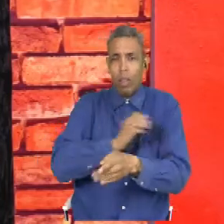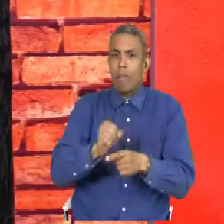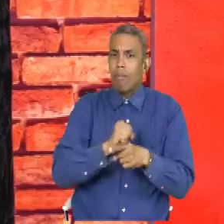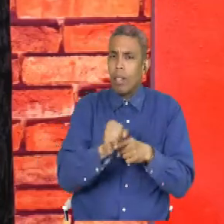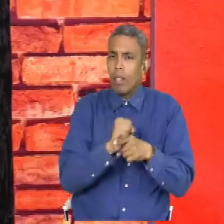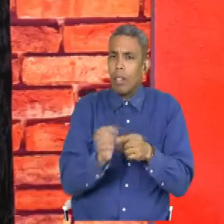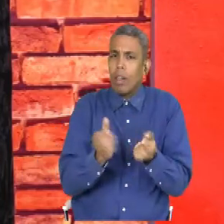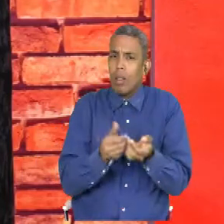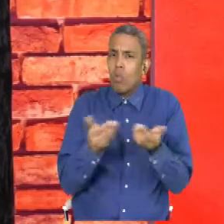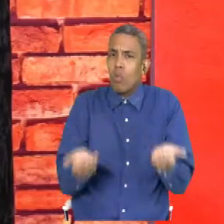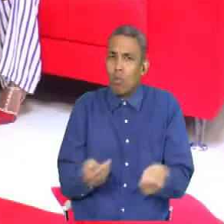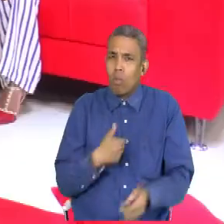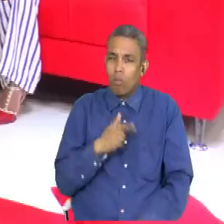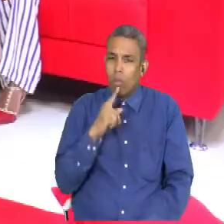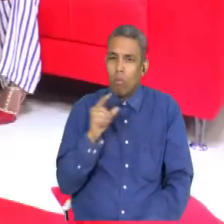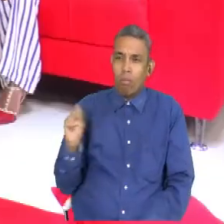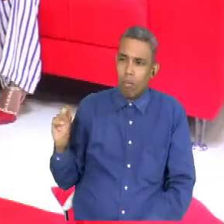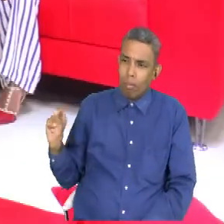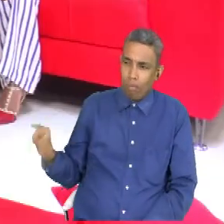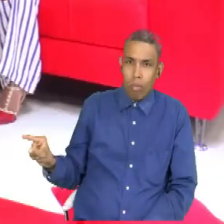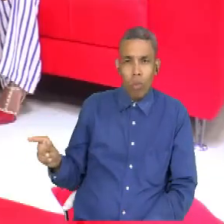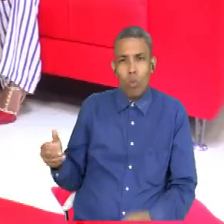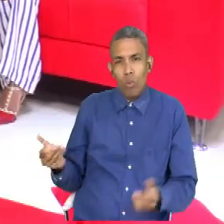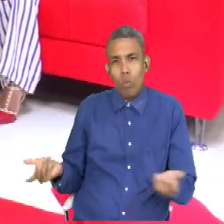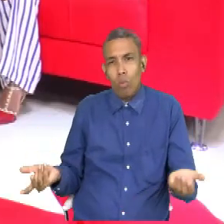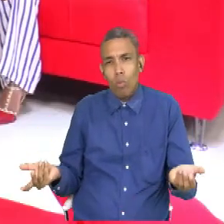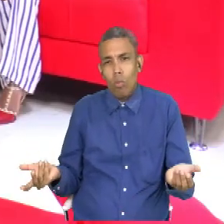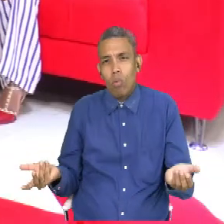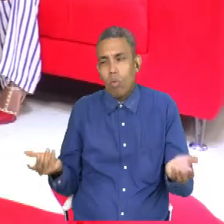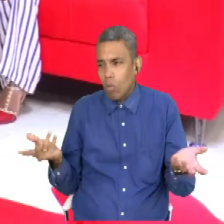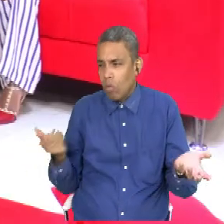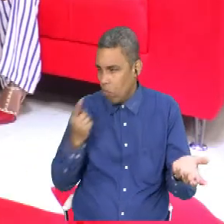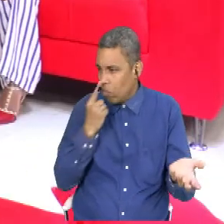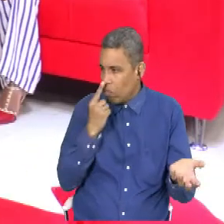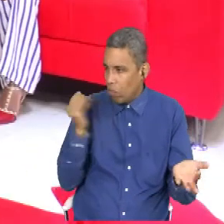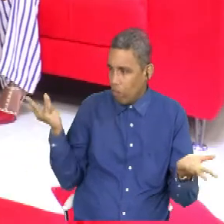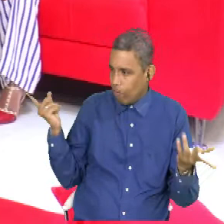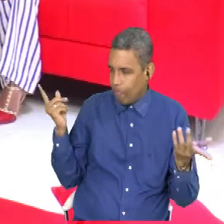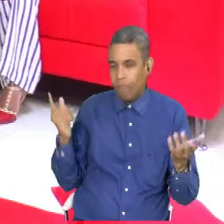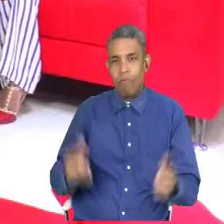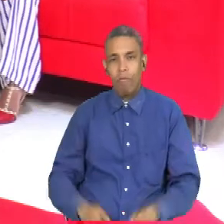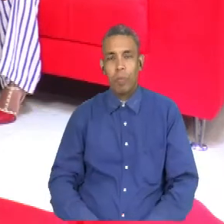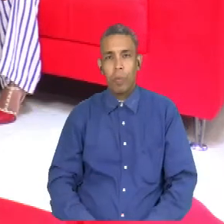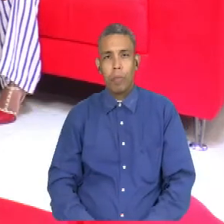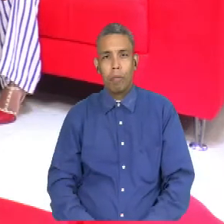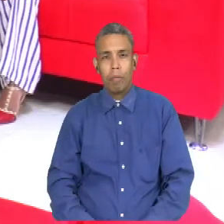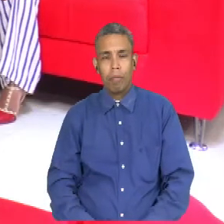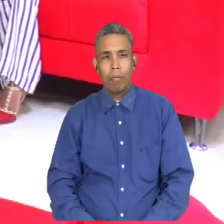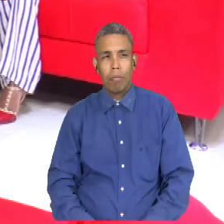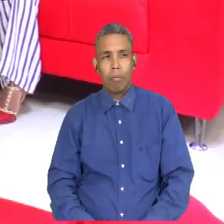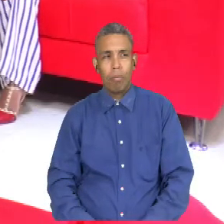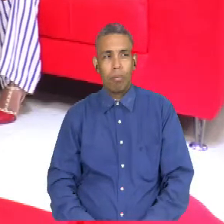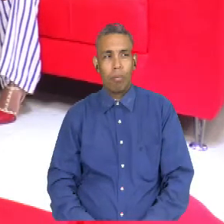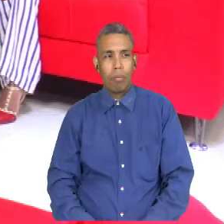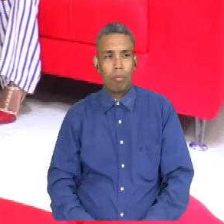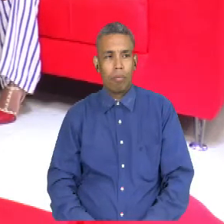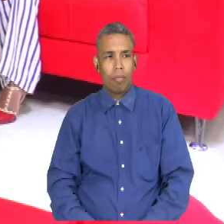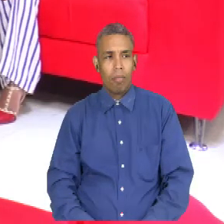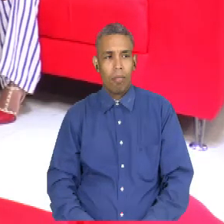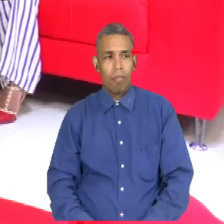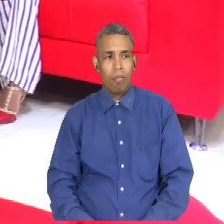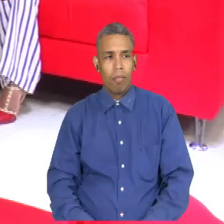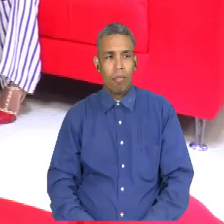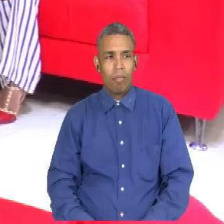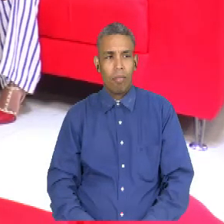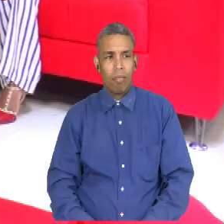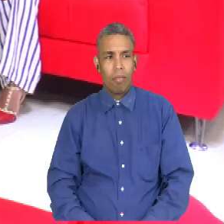práctica? ¿Hasta qué punto interviene de pronto usted como estudiante y hasta qué punto interviene el docente? Buenos días, Kiara. Pues